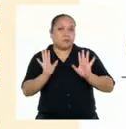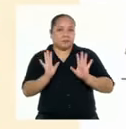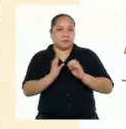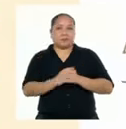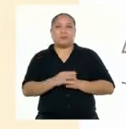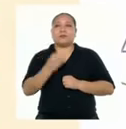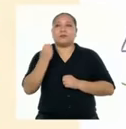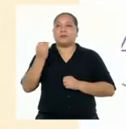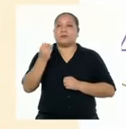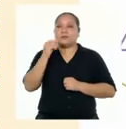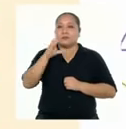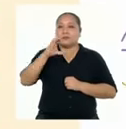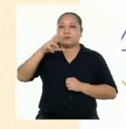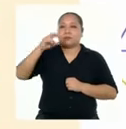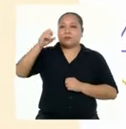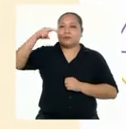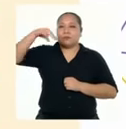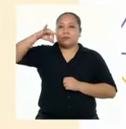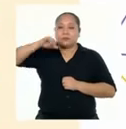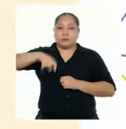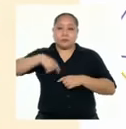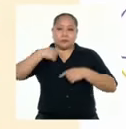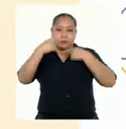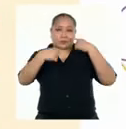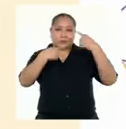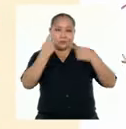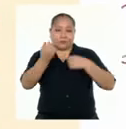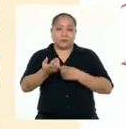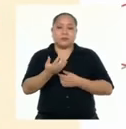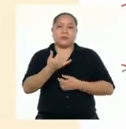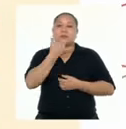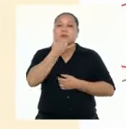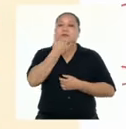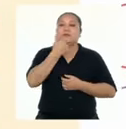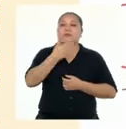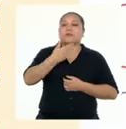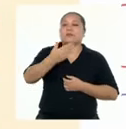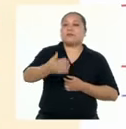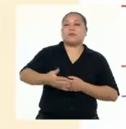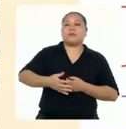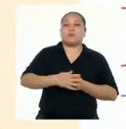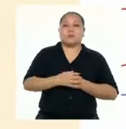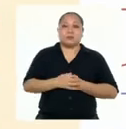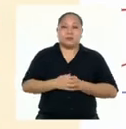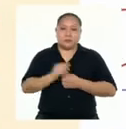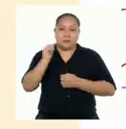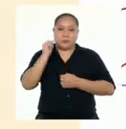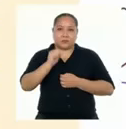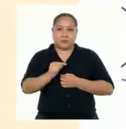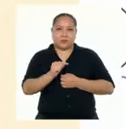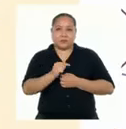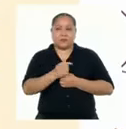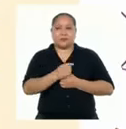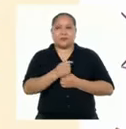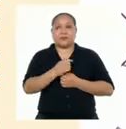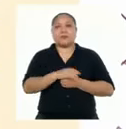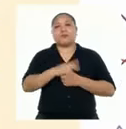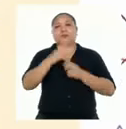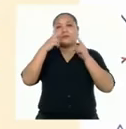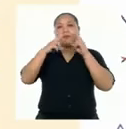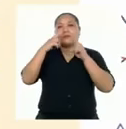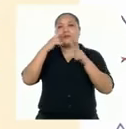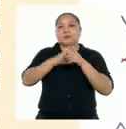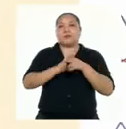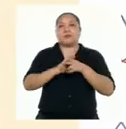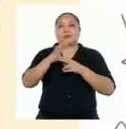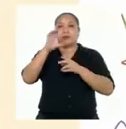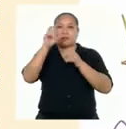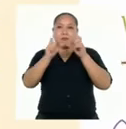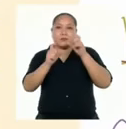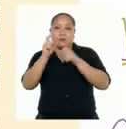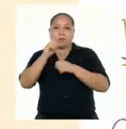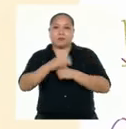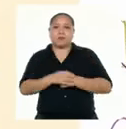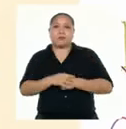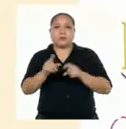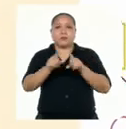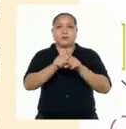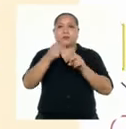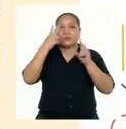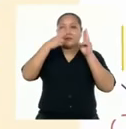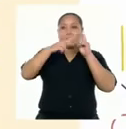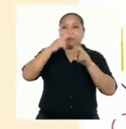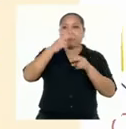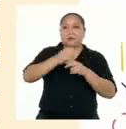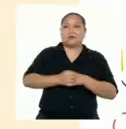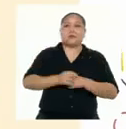importante, porque la crónica narra los acontecimientos desde el punto de vista de la cronista. También vemos que el texto